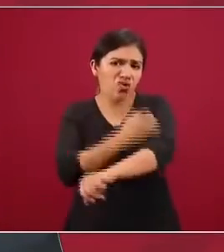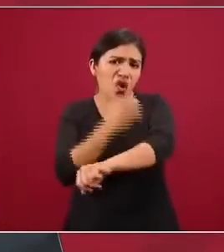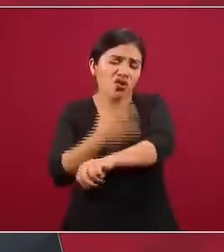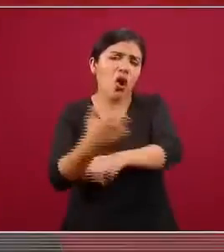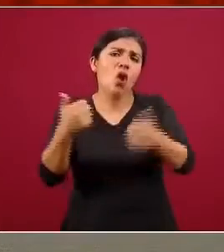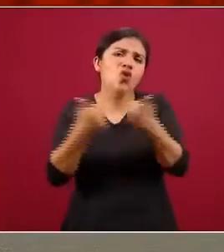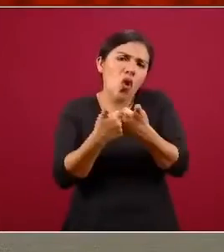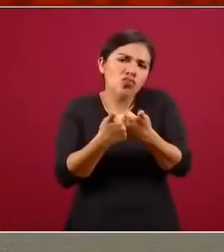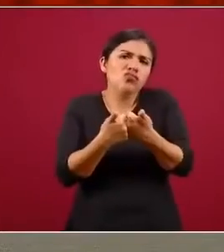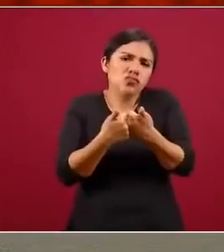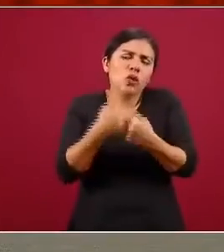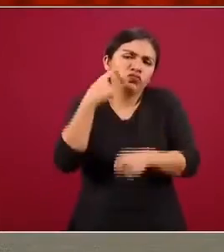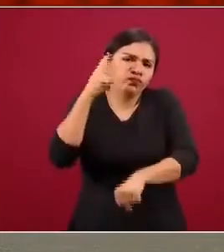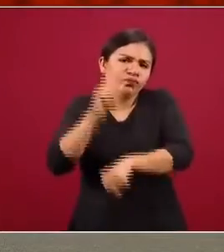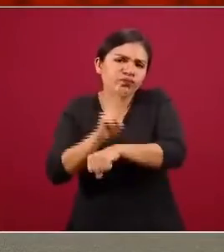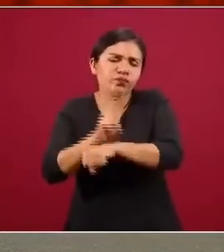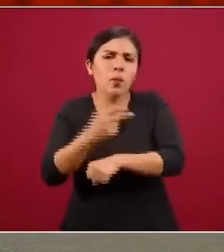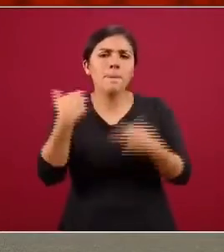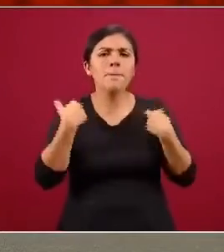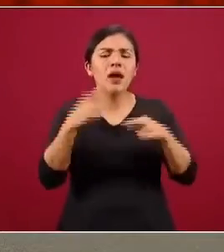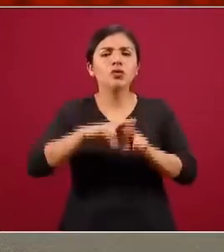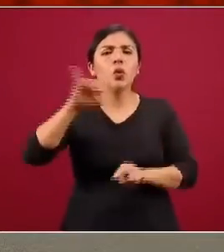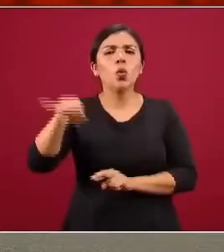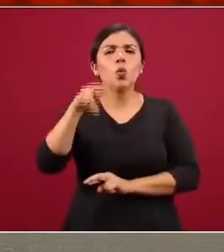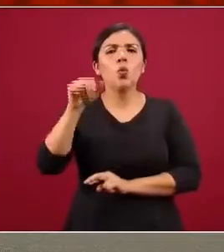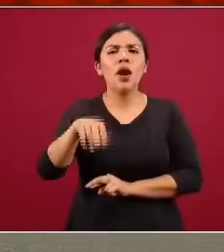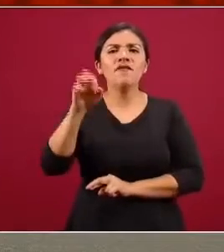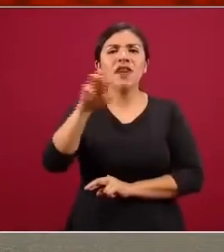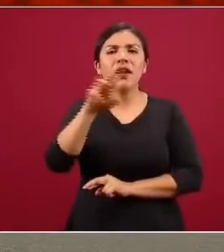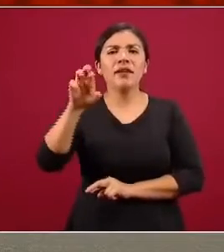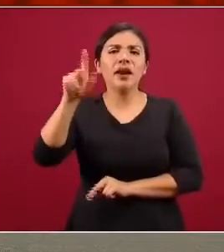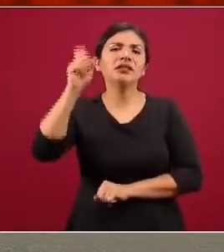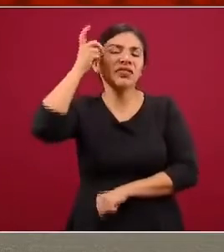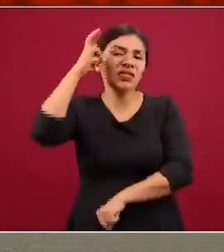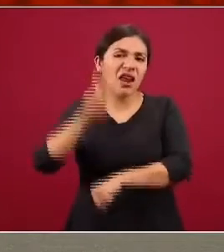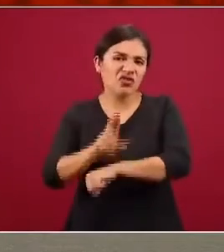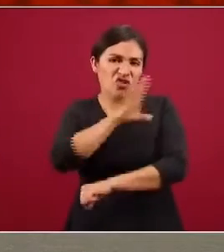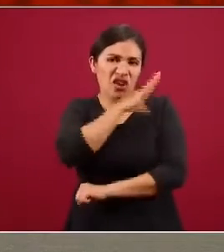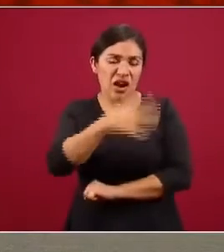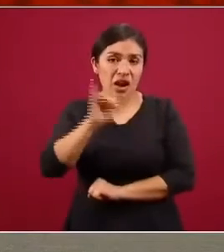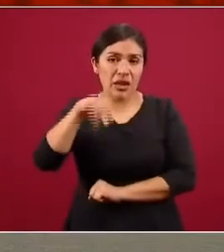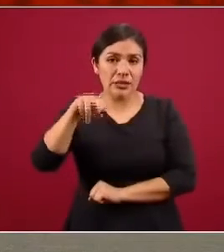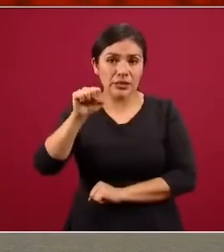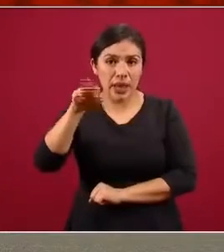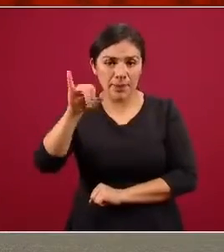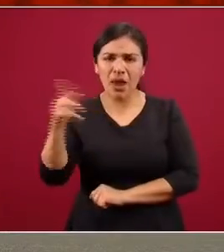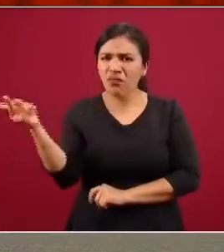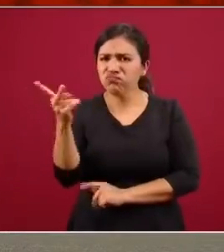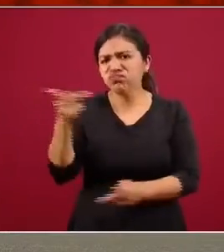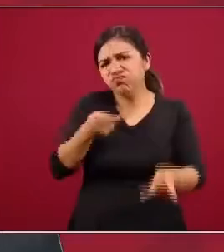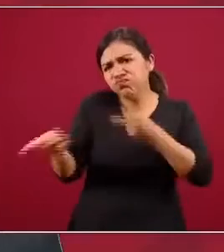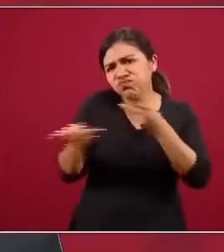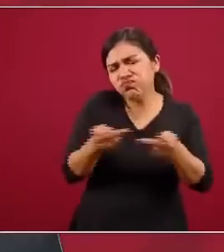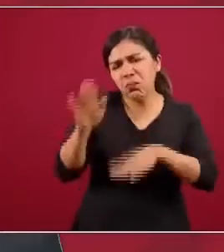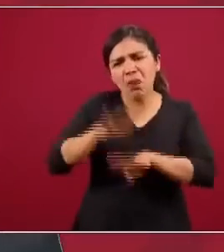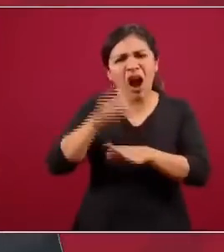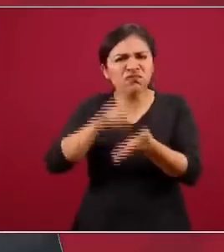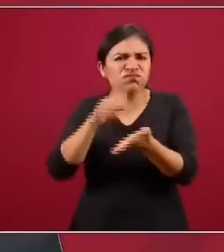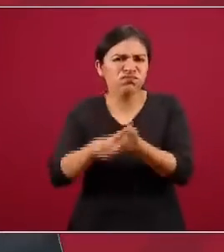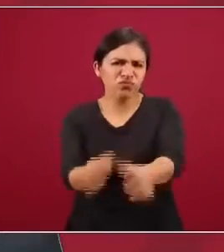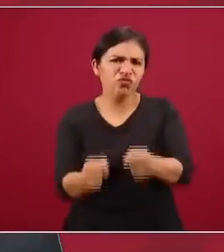con el apoyo y la supervisión del maestro Juan Ferrer, el director general del INSABI. Tienen un plan muy bien